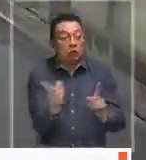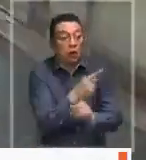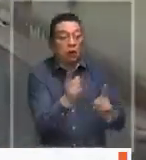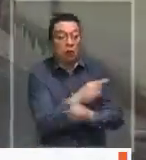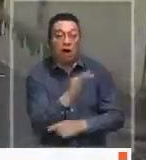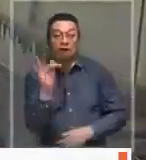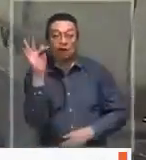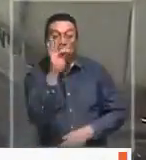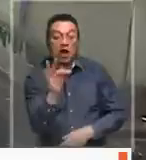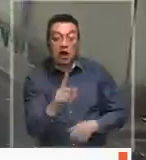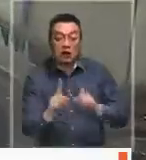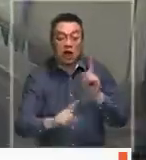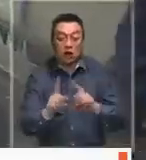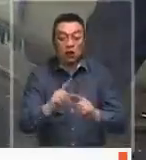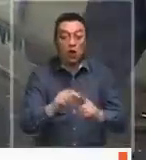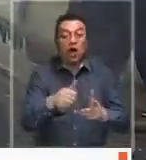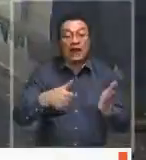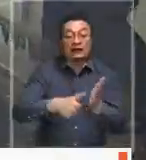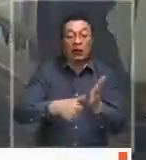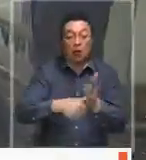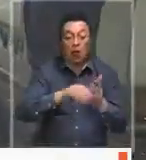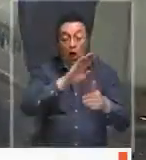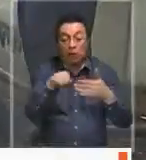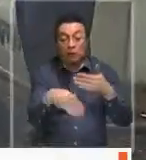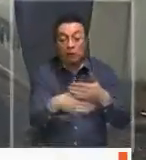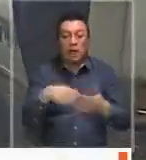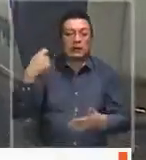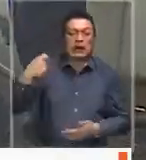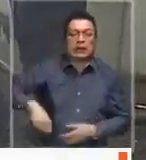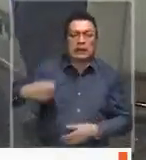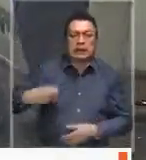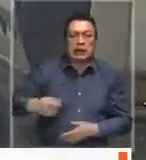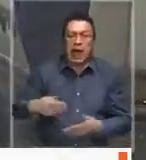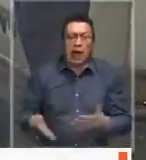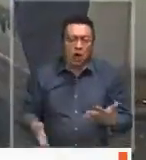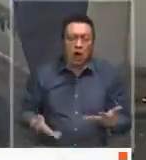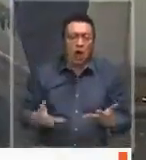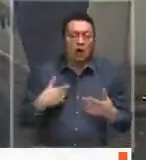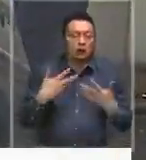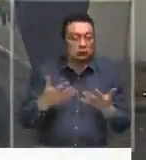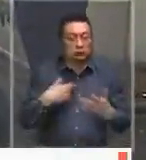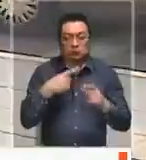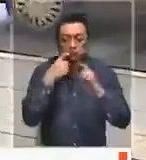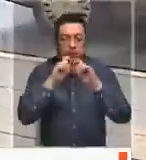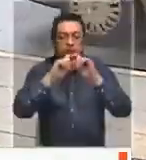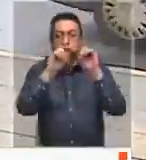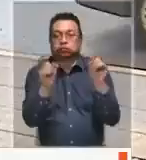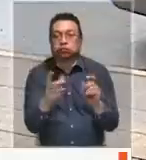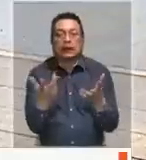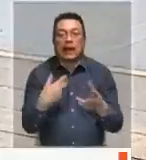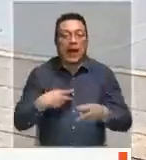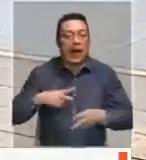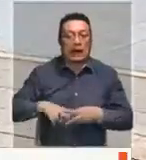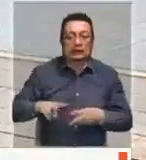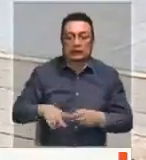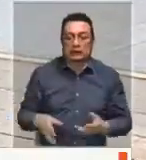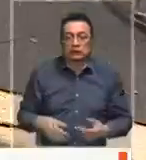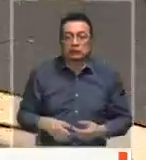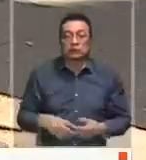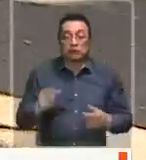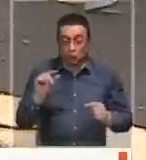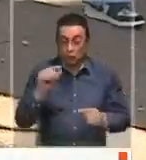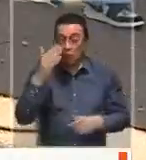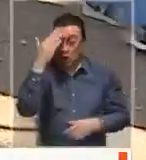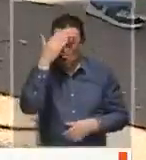Fonasa, los seguros complementarios están tan caros como los planes de la ISAPRE, entonces es una incertidumbre porque no se sabe qué hacer. Es un poco